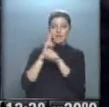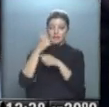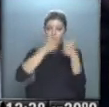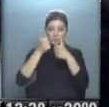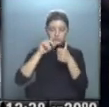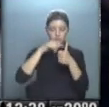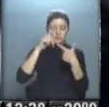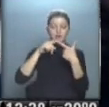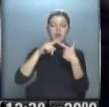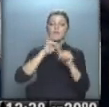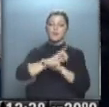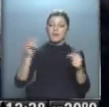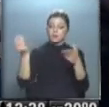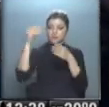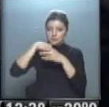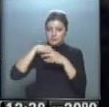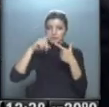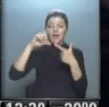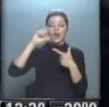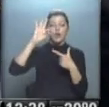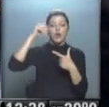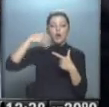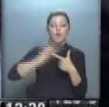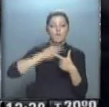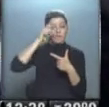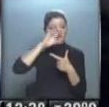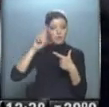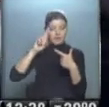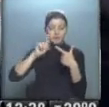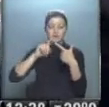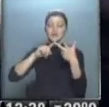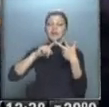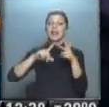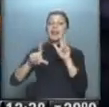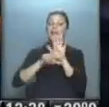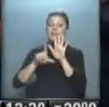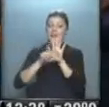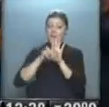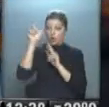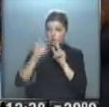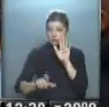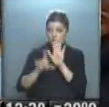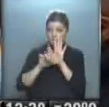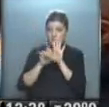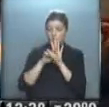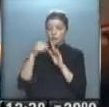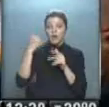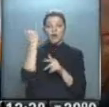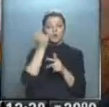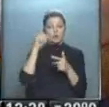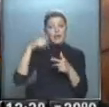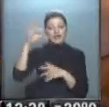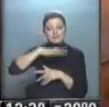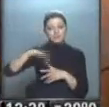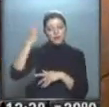el organismo de aplicación en ese momento, el CONFER, y por supuesto el legislador, cuando relató sus realidades locales,